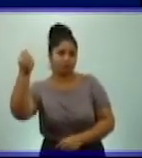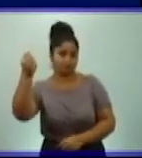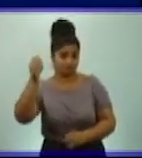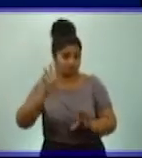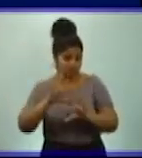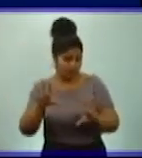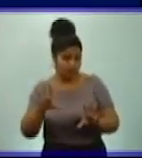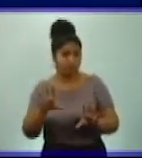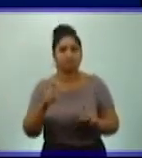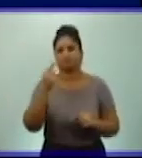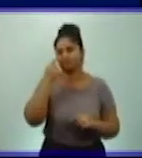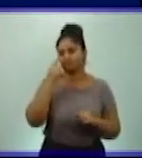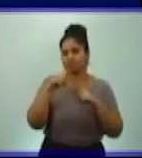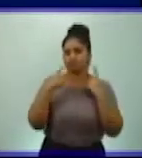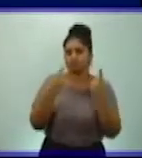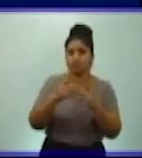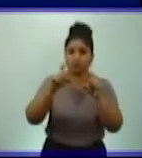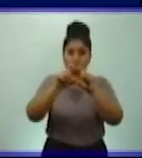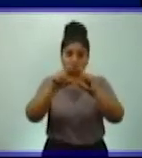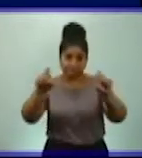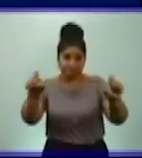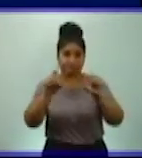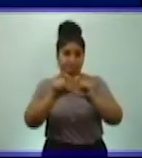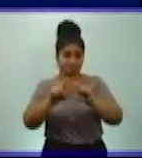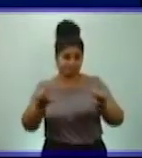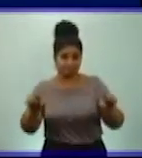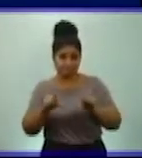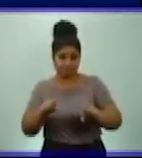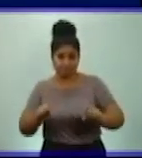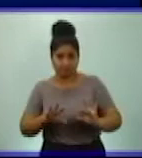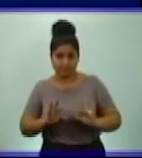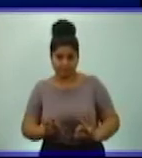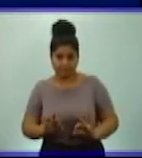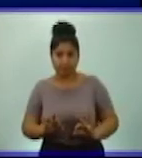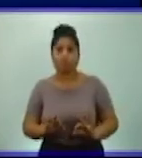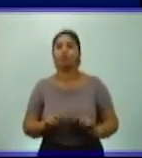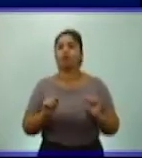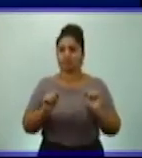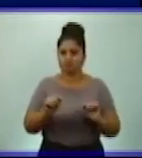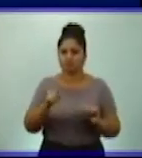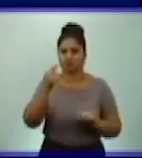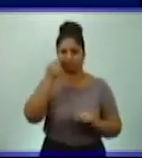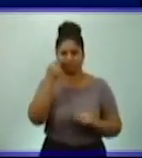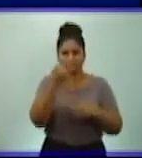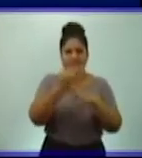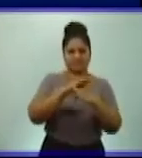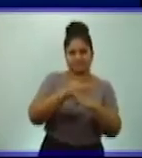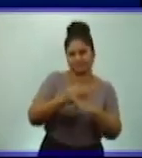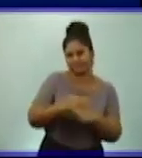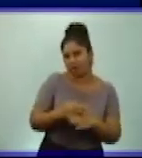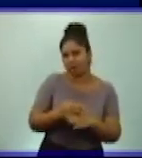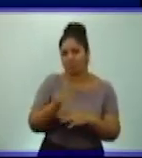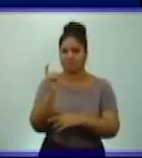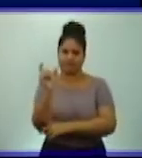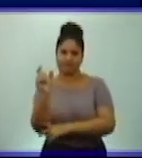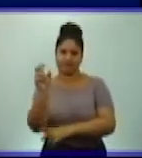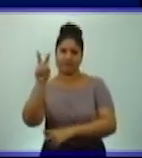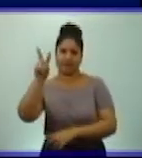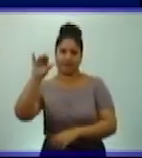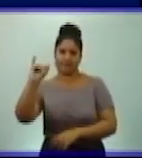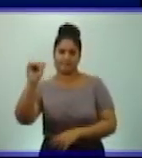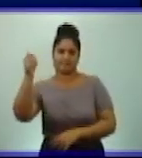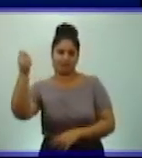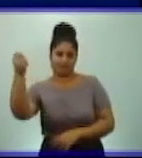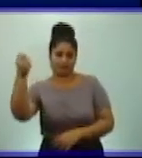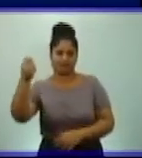todos los versos tienen 11 sílabas métricas, es decir, que son versos en decasílabos. Si él hubiese utilizado la palabra veía, ¿qué hubiese pasado con el